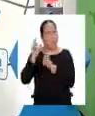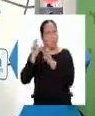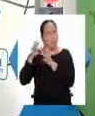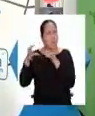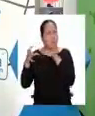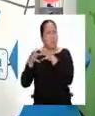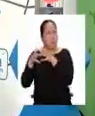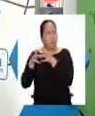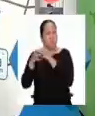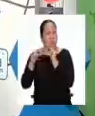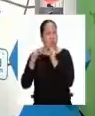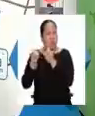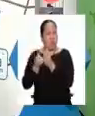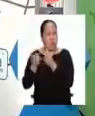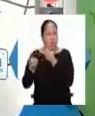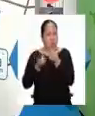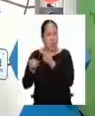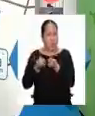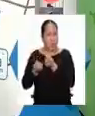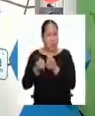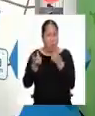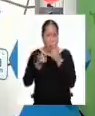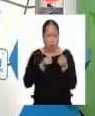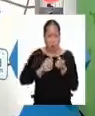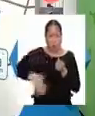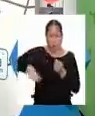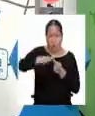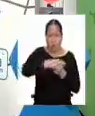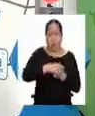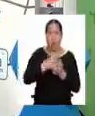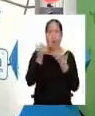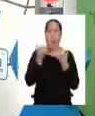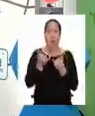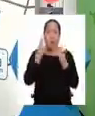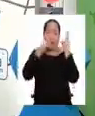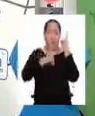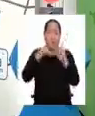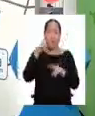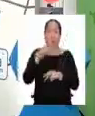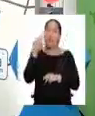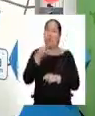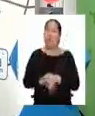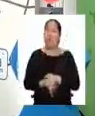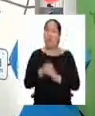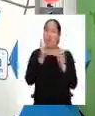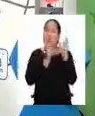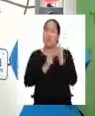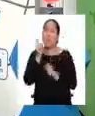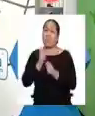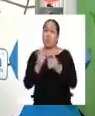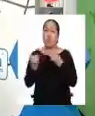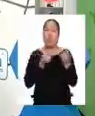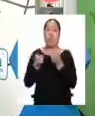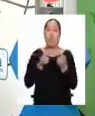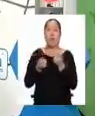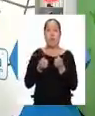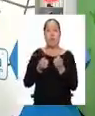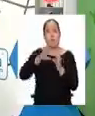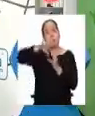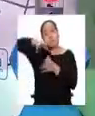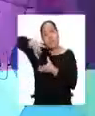todo? Por eso, hoy en Ciencia en Esencia, descubriremos si realmente los humanos dominamos el planeta.